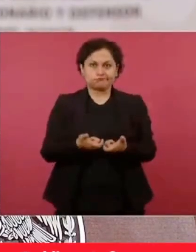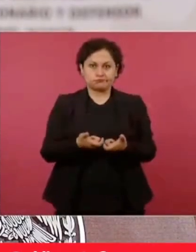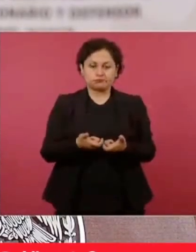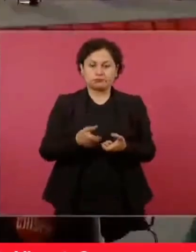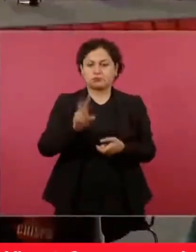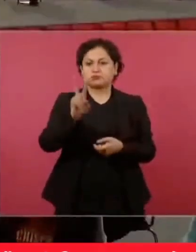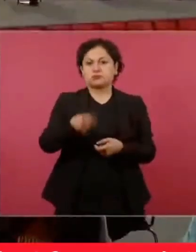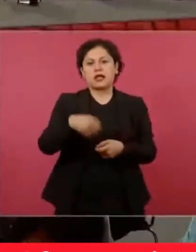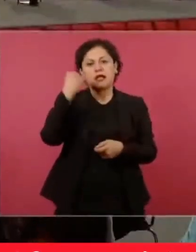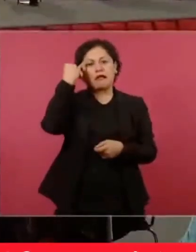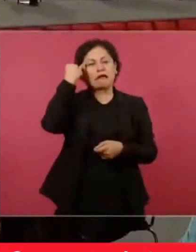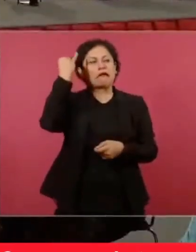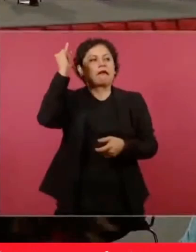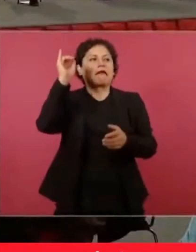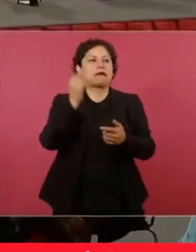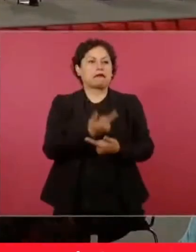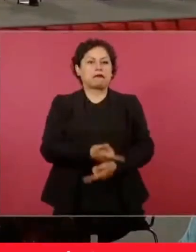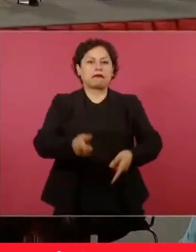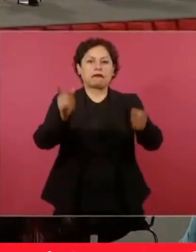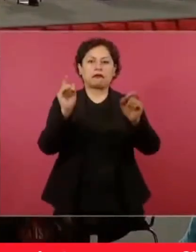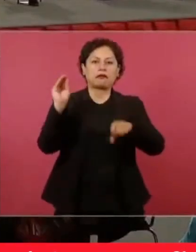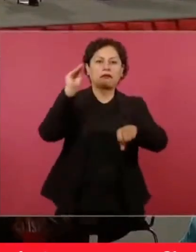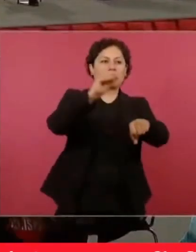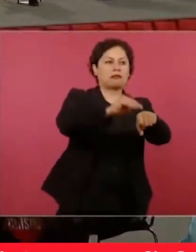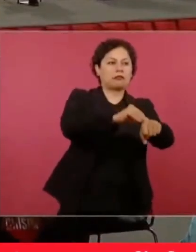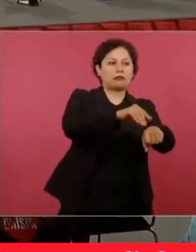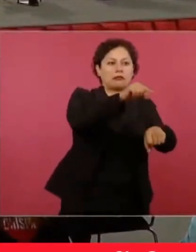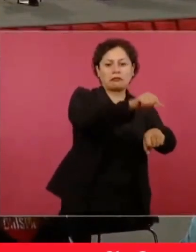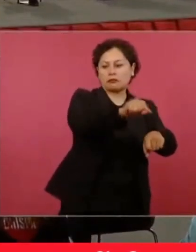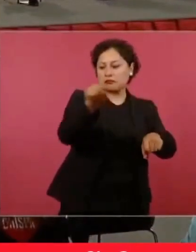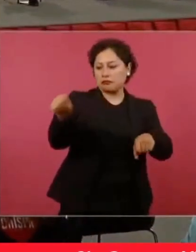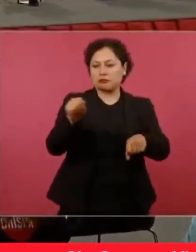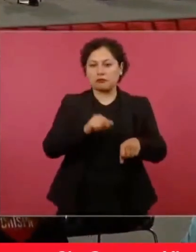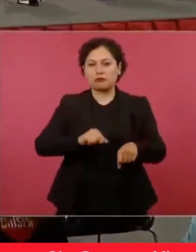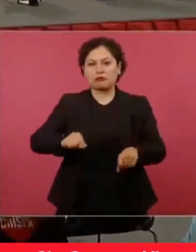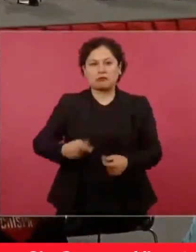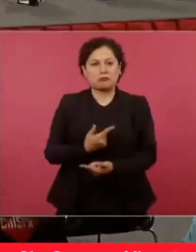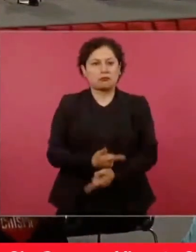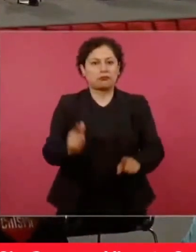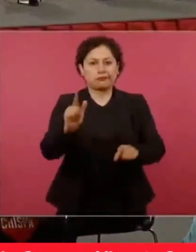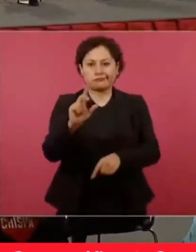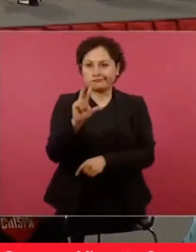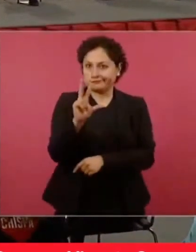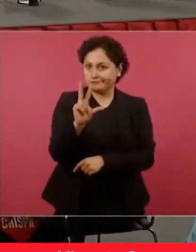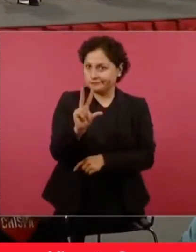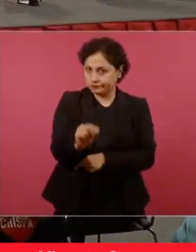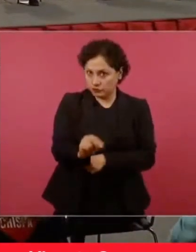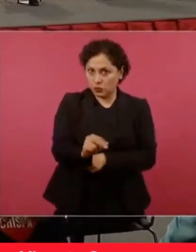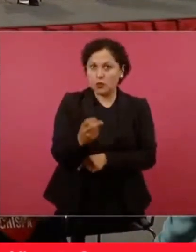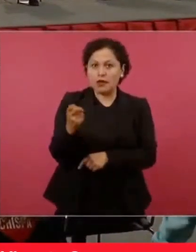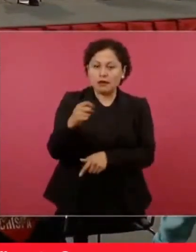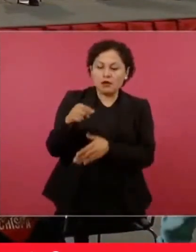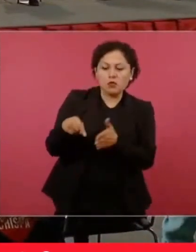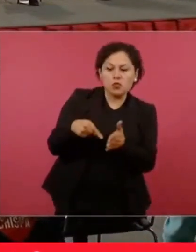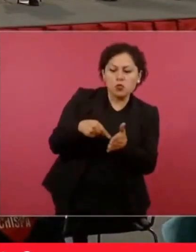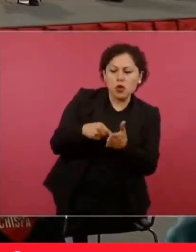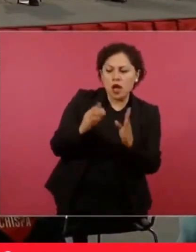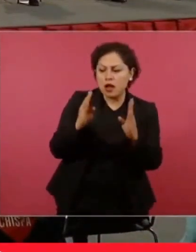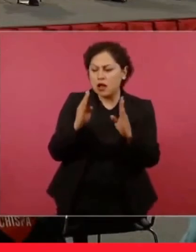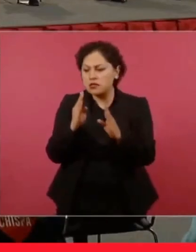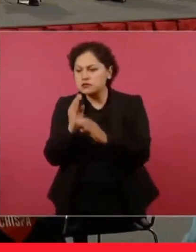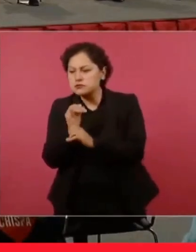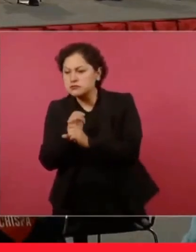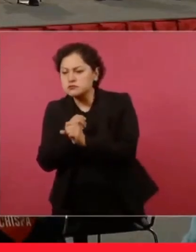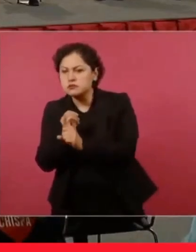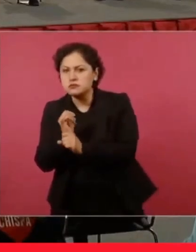ocurrencia el que se hayan puesto en estas centrales, en estas ubicaciones, sino está vinculado a la planeación y